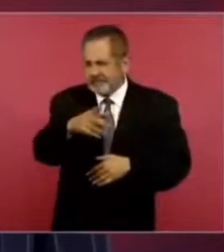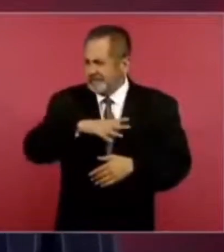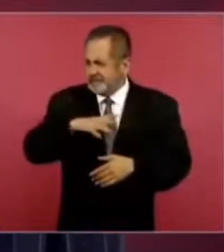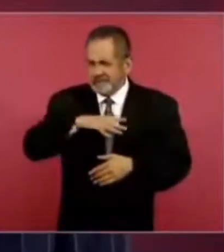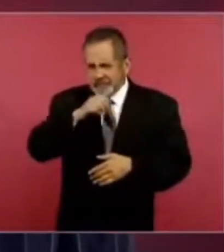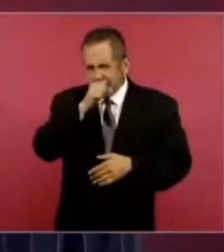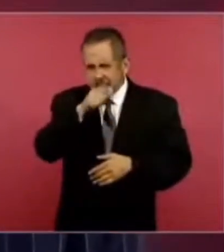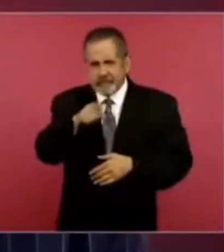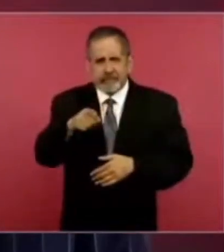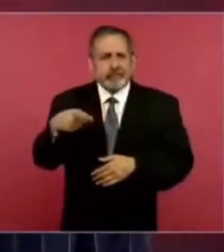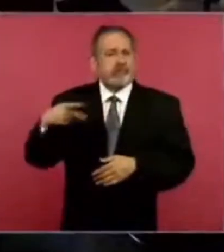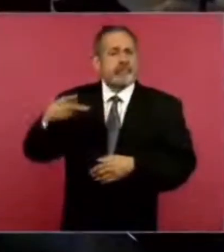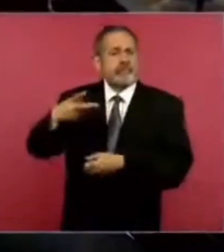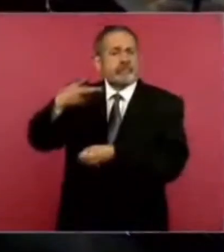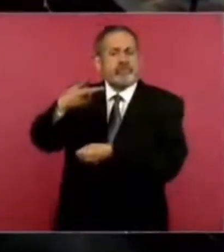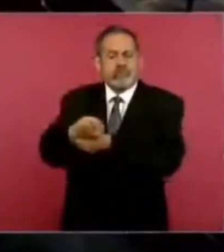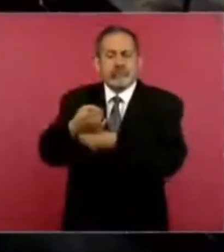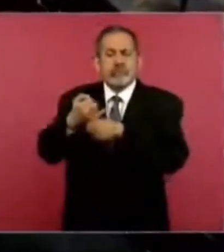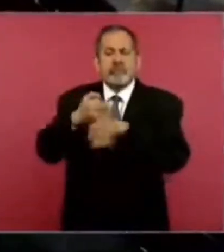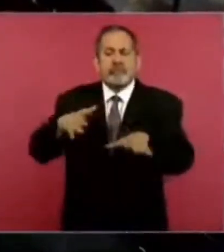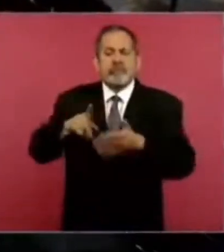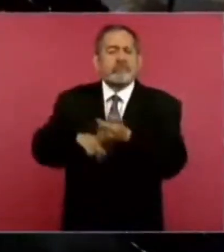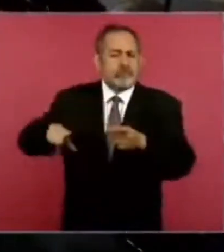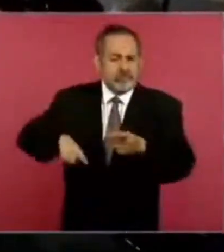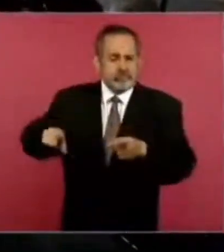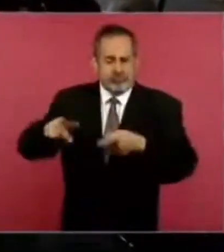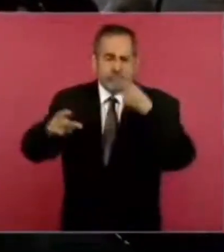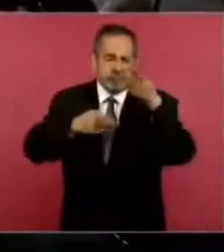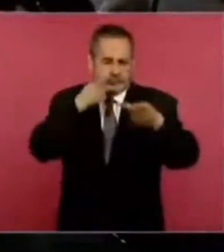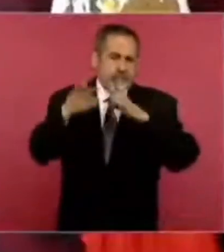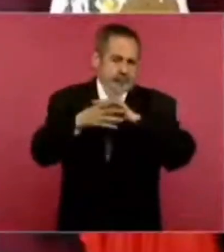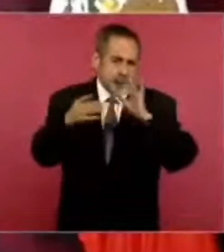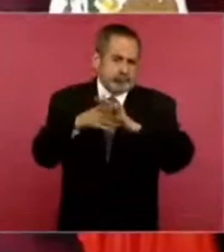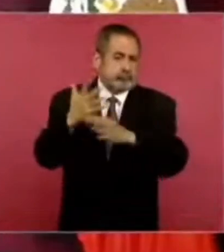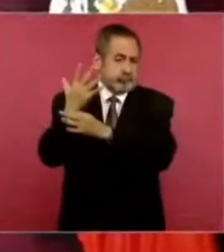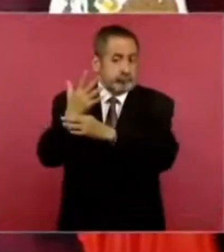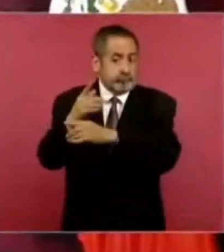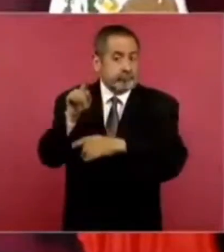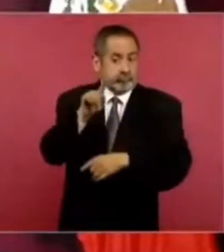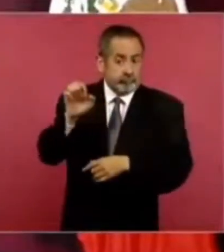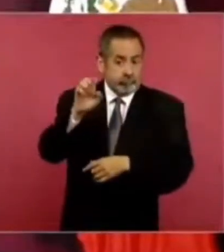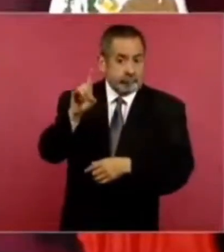Francisco I. Madero que mexicaniza los ferrocarriles,